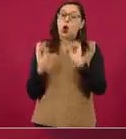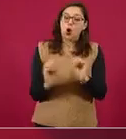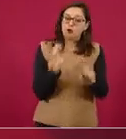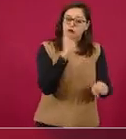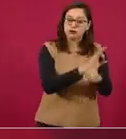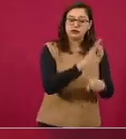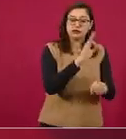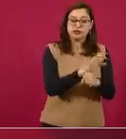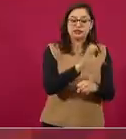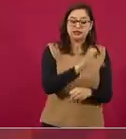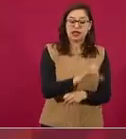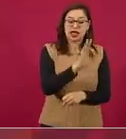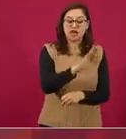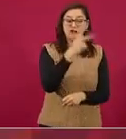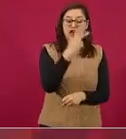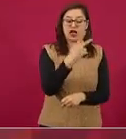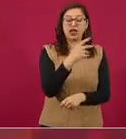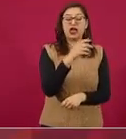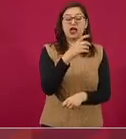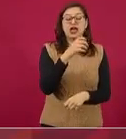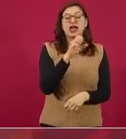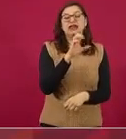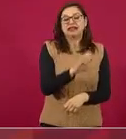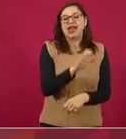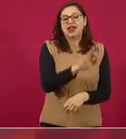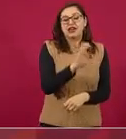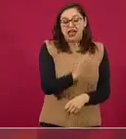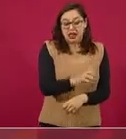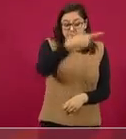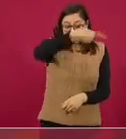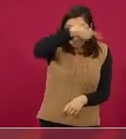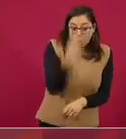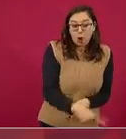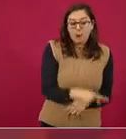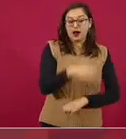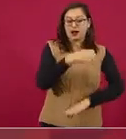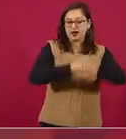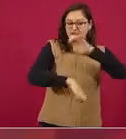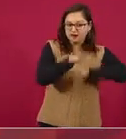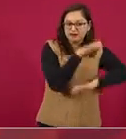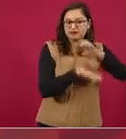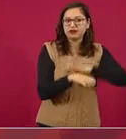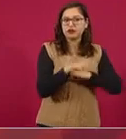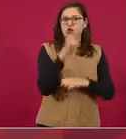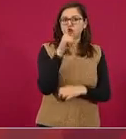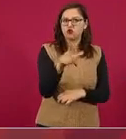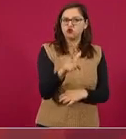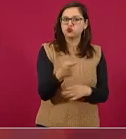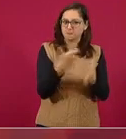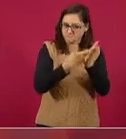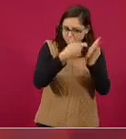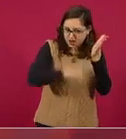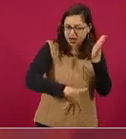de apoyar a esta empresa pública y del compromiso de no aumentar el precio de la luz?